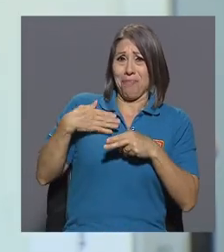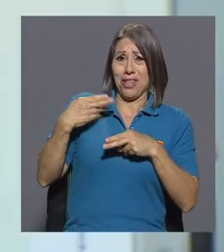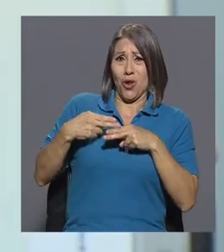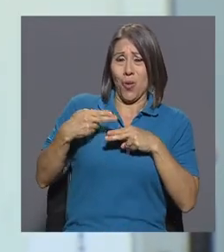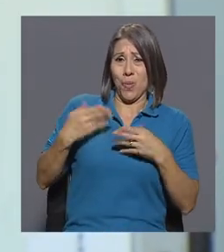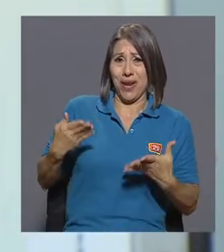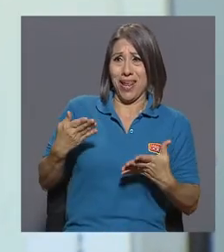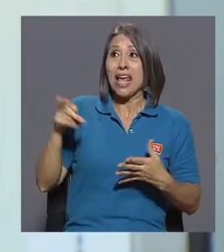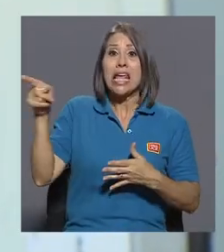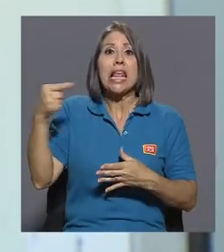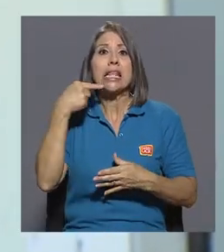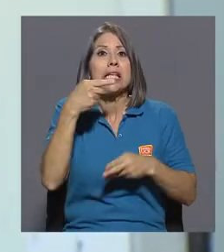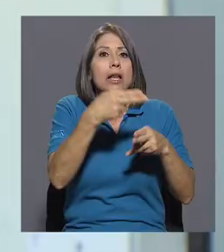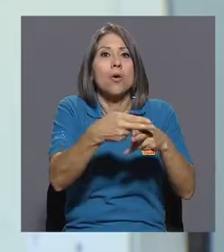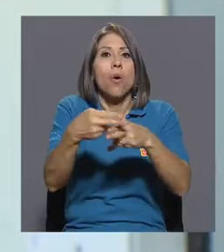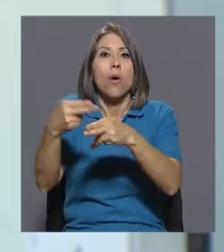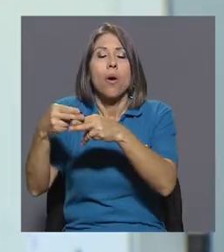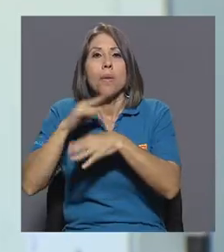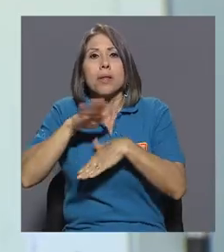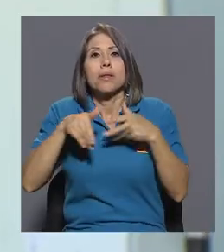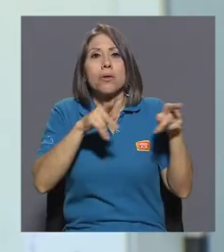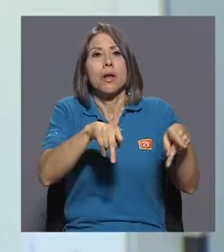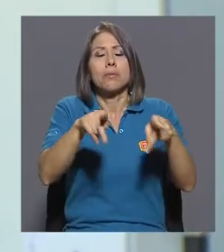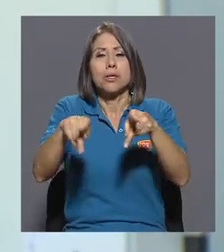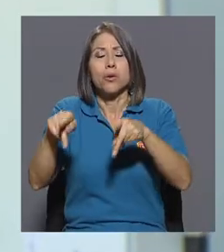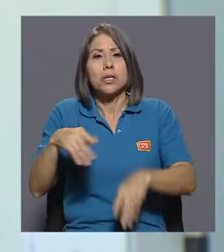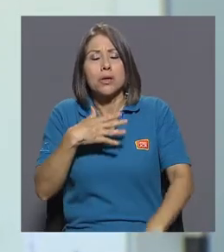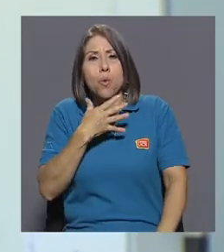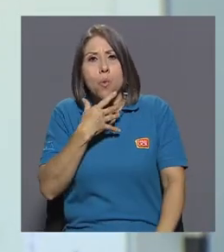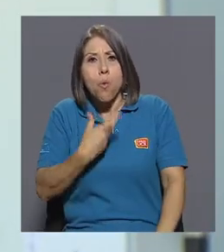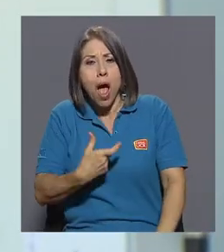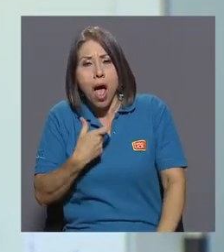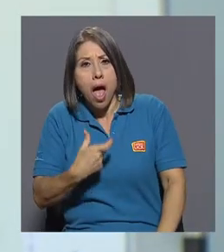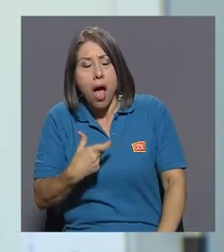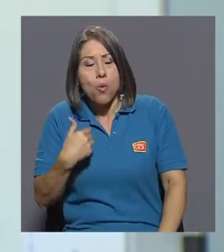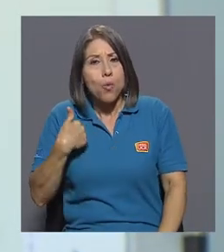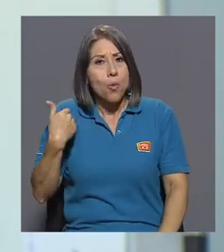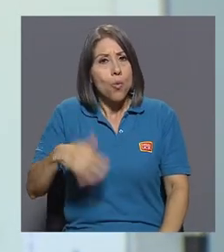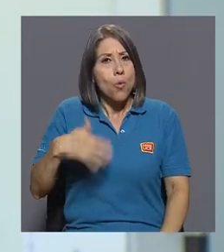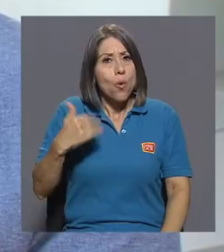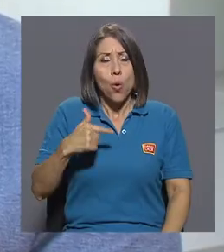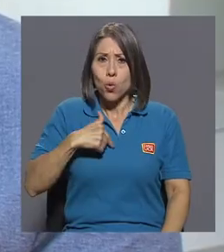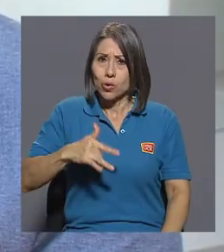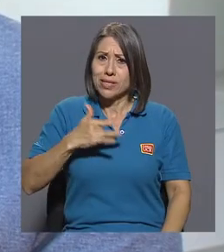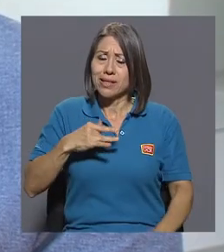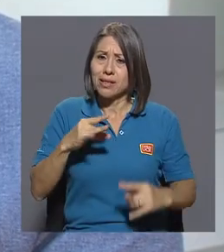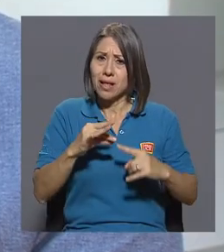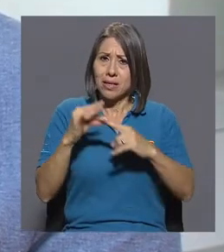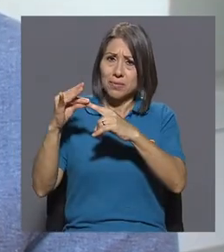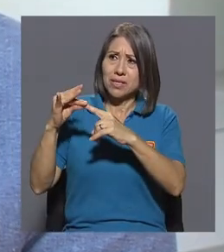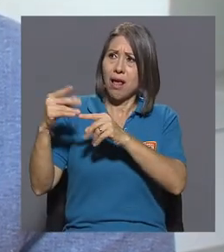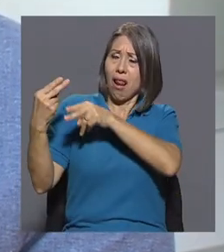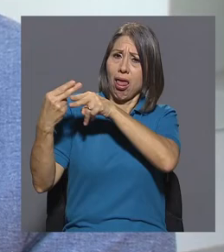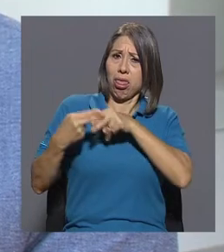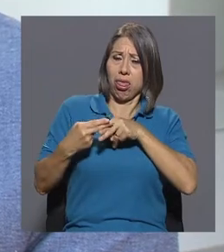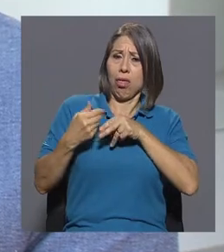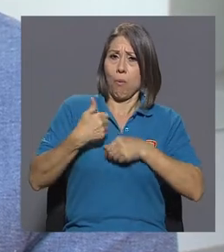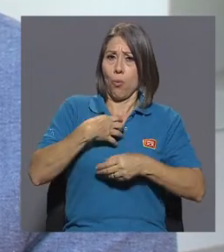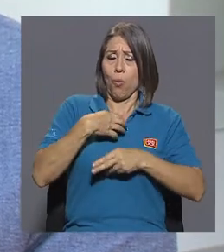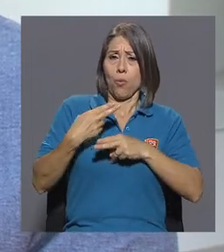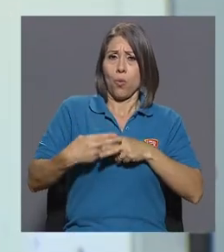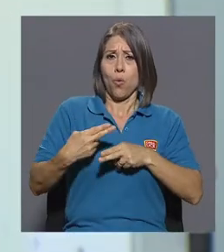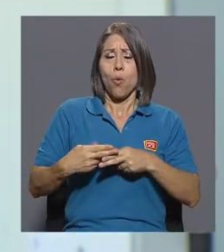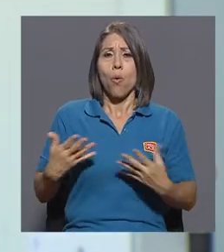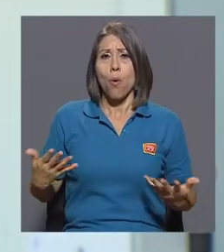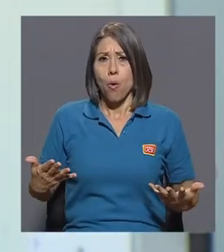un detalle tan, uno lo valora tanto, ¿verdad? Se siente uno tan especial y con tanta gente